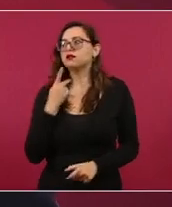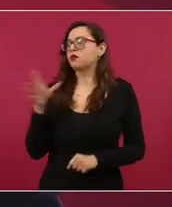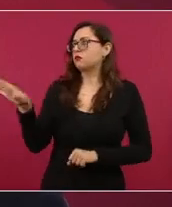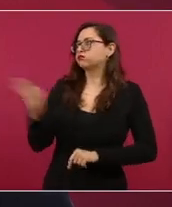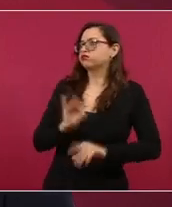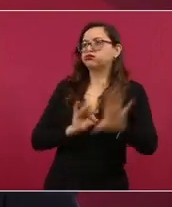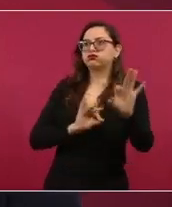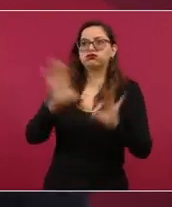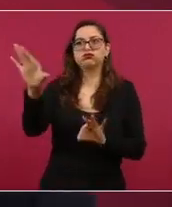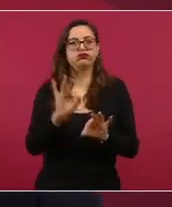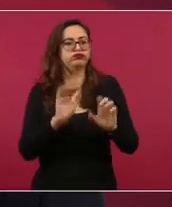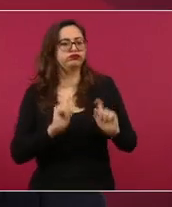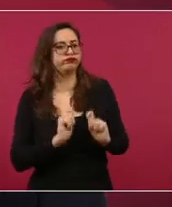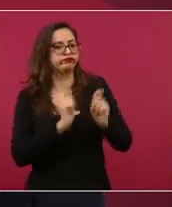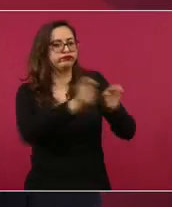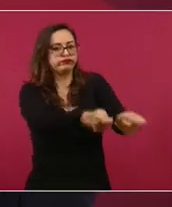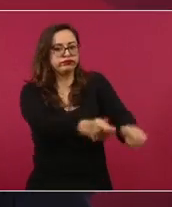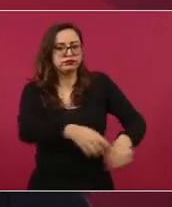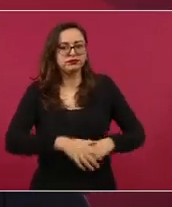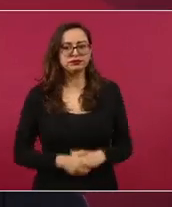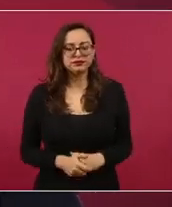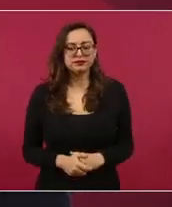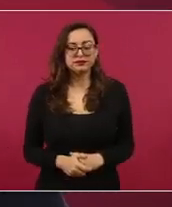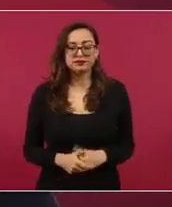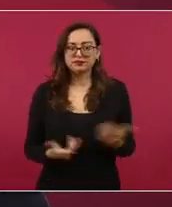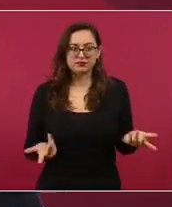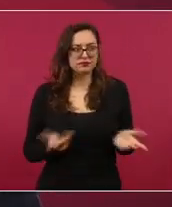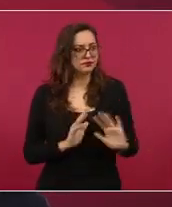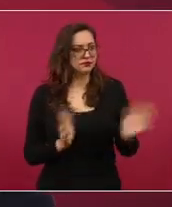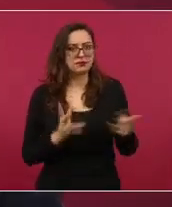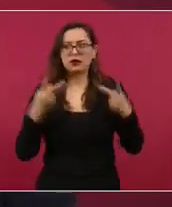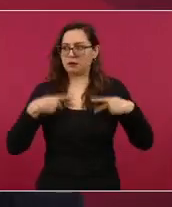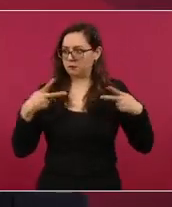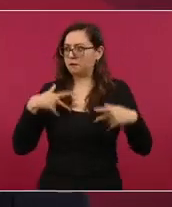Se trataba de que los eligiera el pueblo,